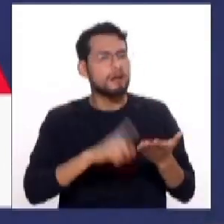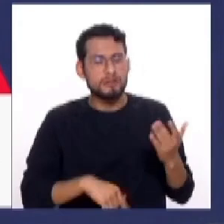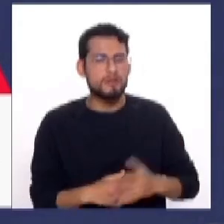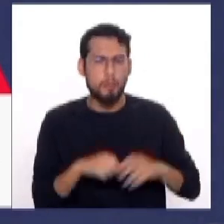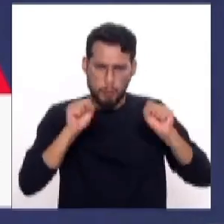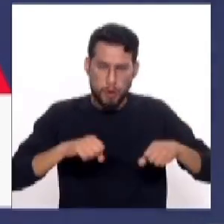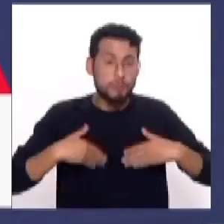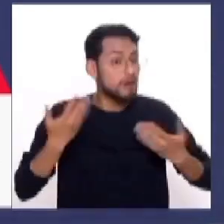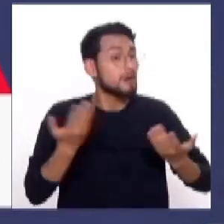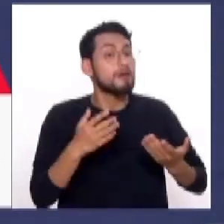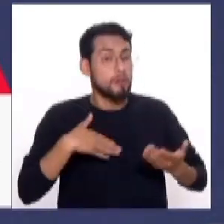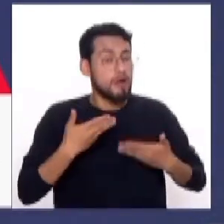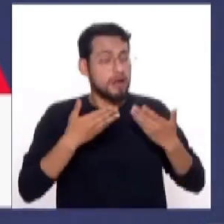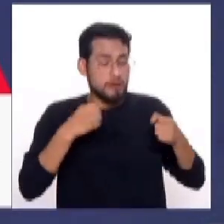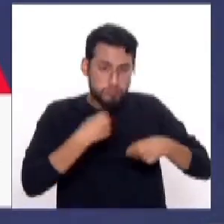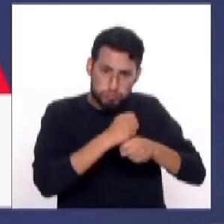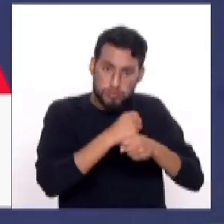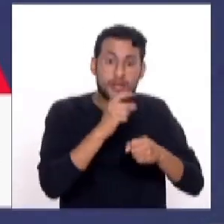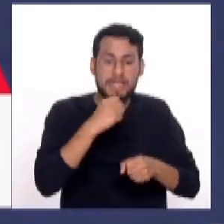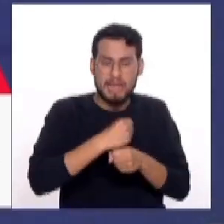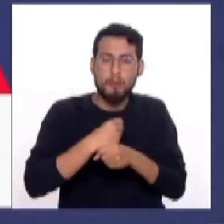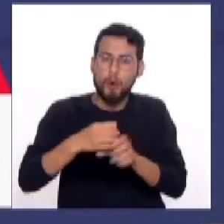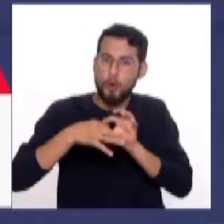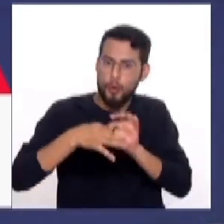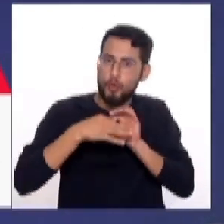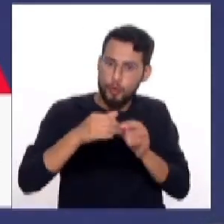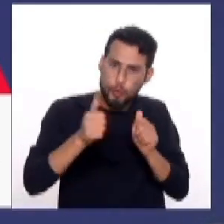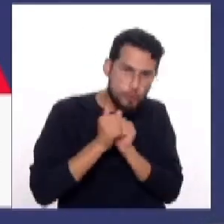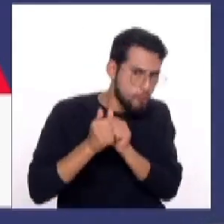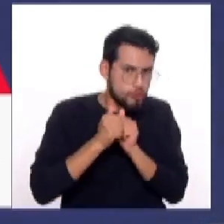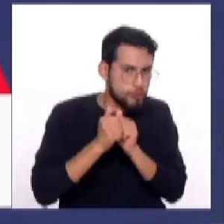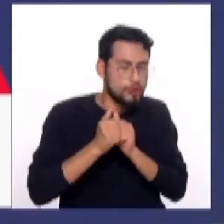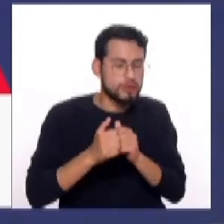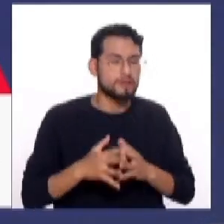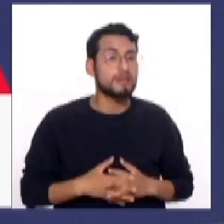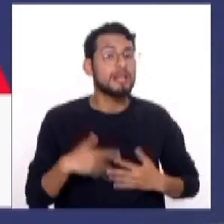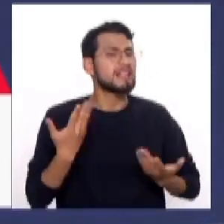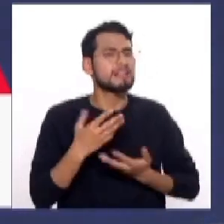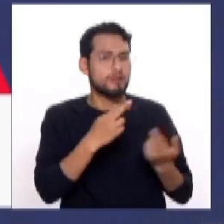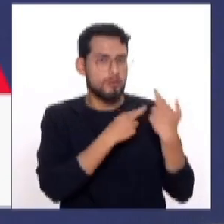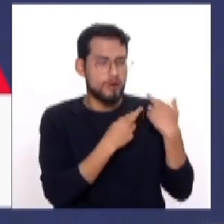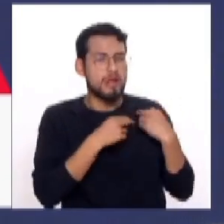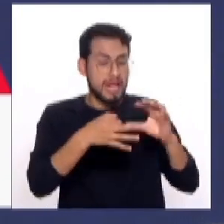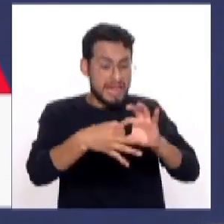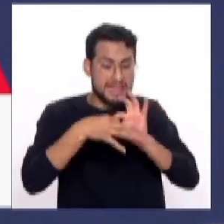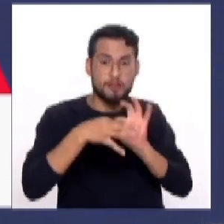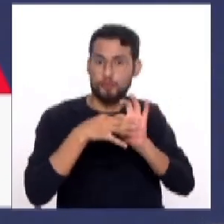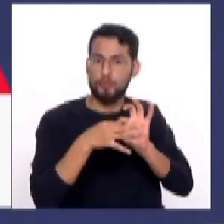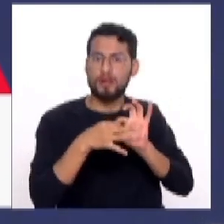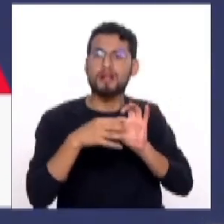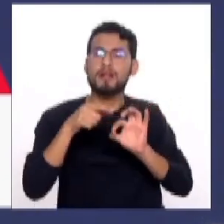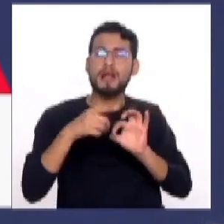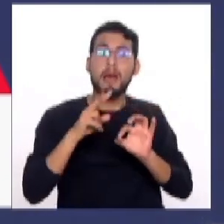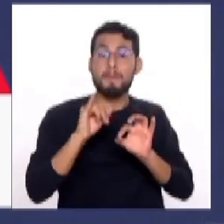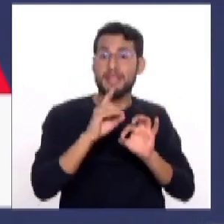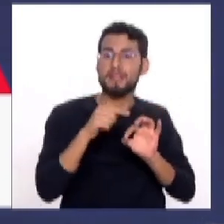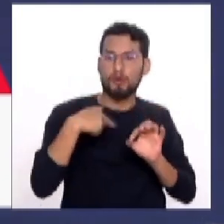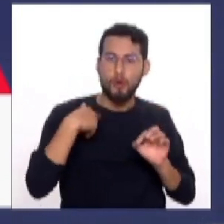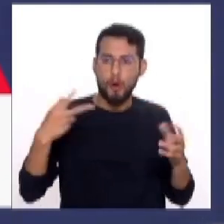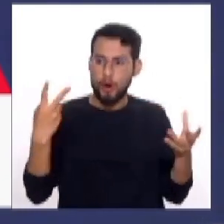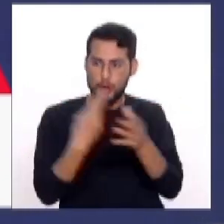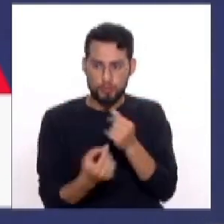si solo las vamos a poder desarrollar si es que trabajamos juntos y ahí el rol de articulador que juega el bid es